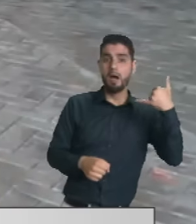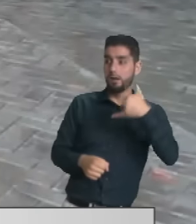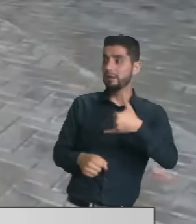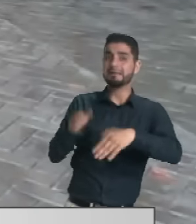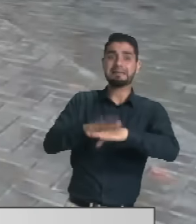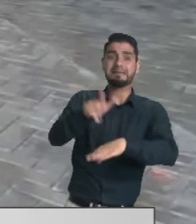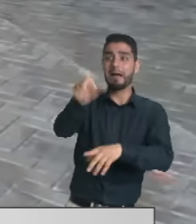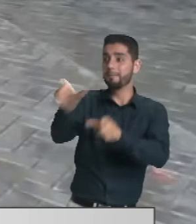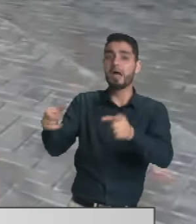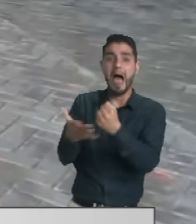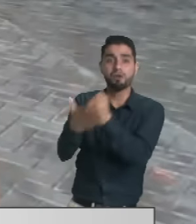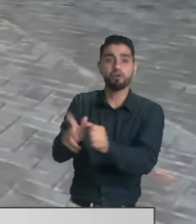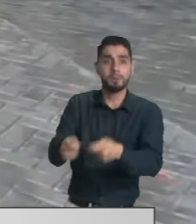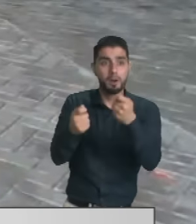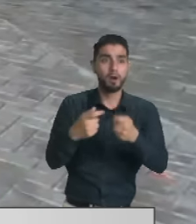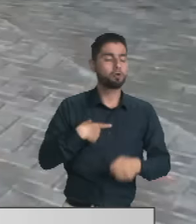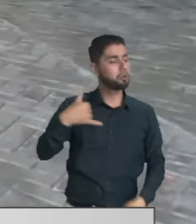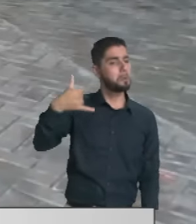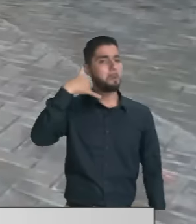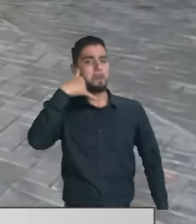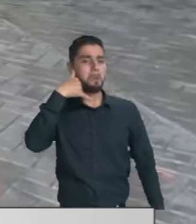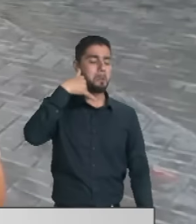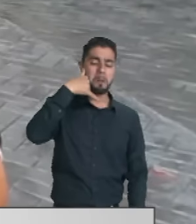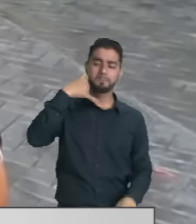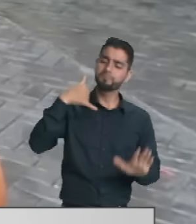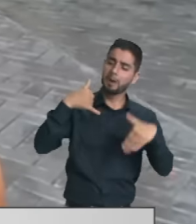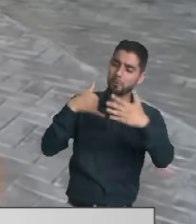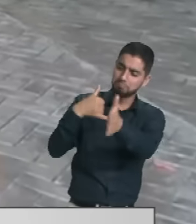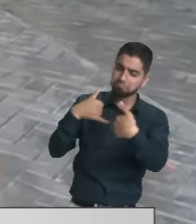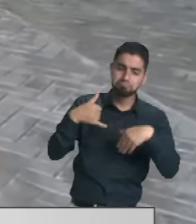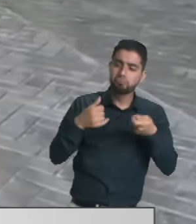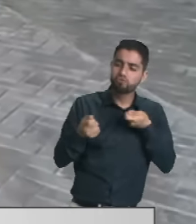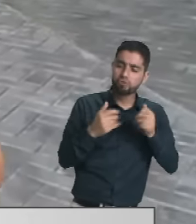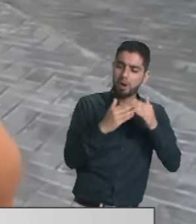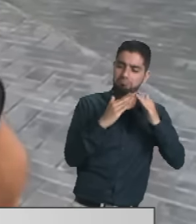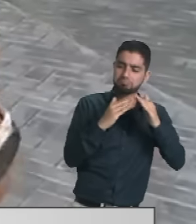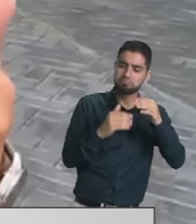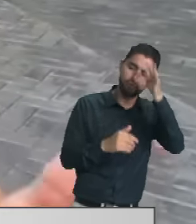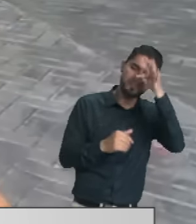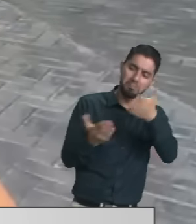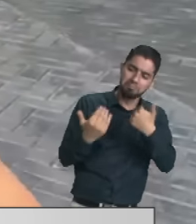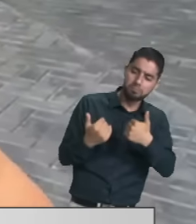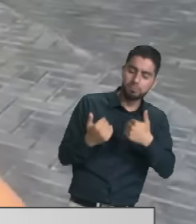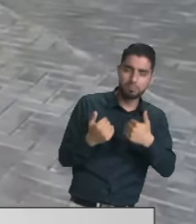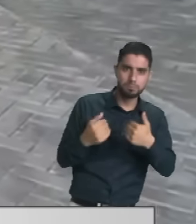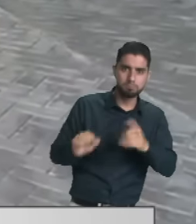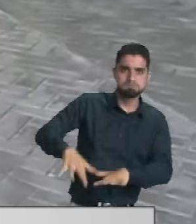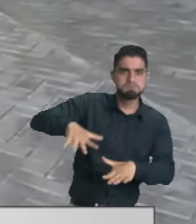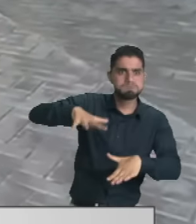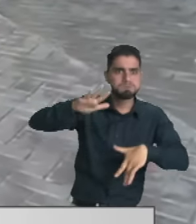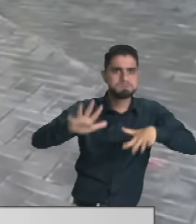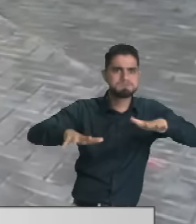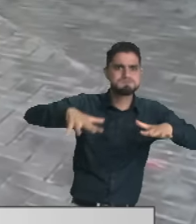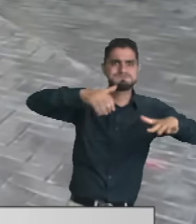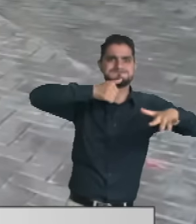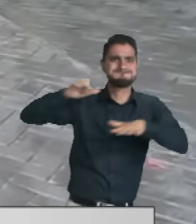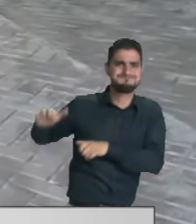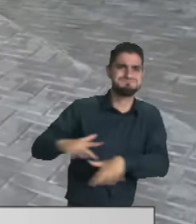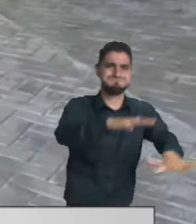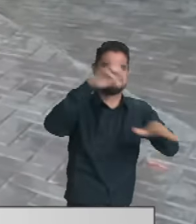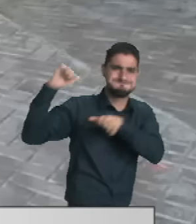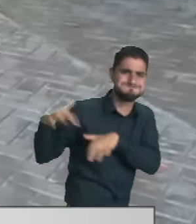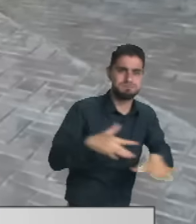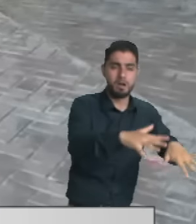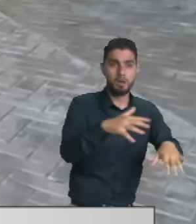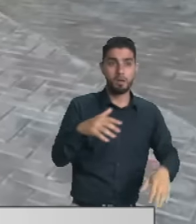recibiendo el carro, que ellas vienen bien. Yo, amor, acércate aquí, no sé qué estoy diciendo yo. Pero de pronto se creció el arroyo, mira que fueron 5 carros, 2